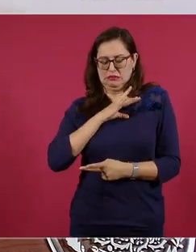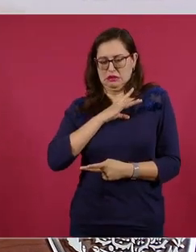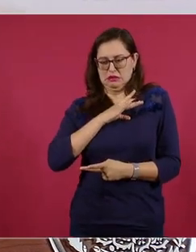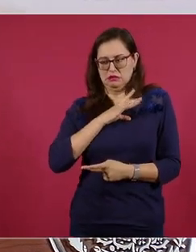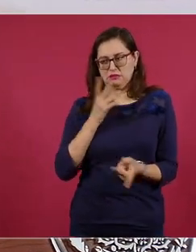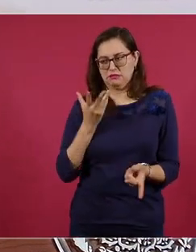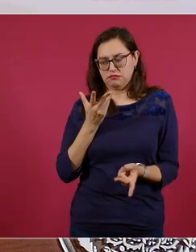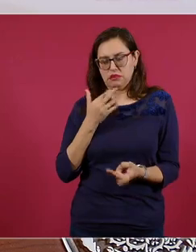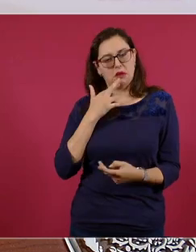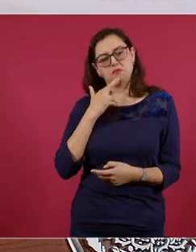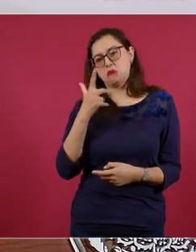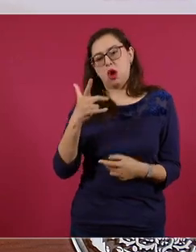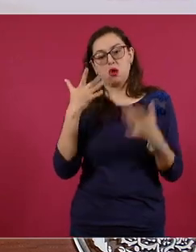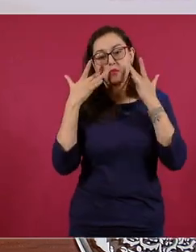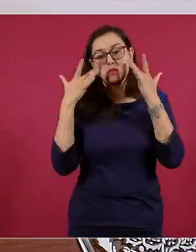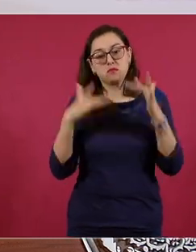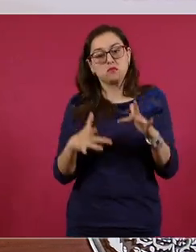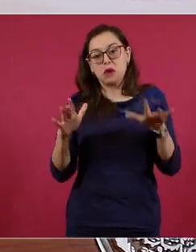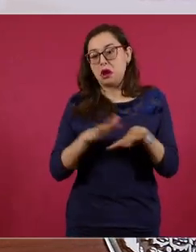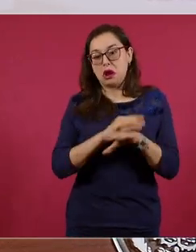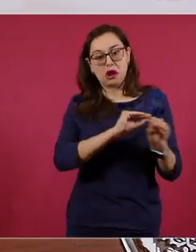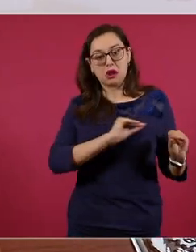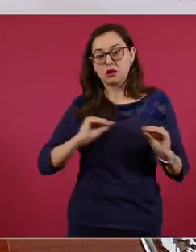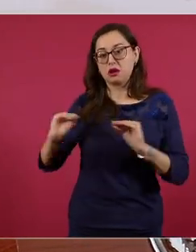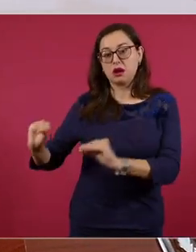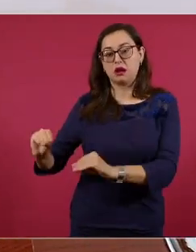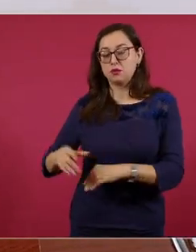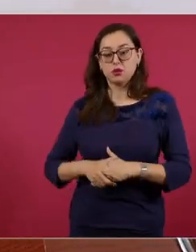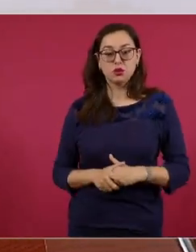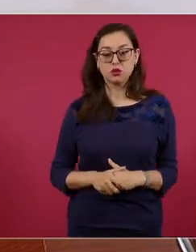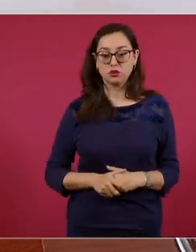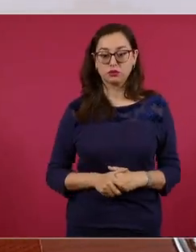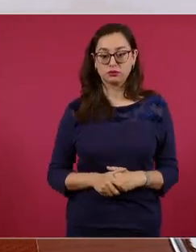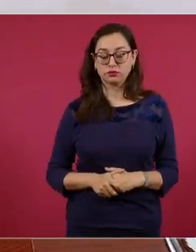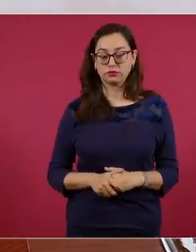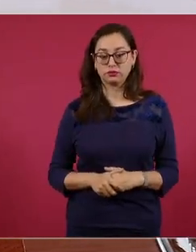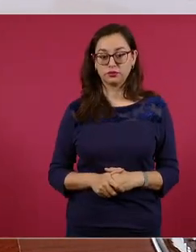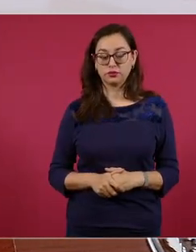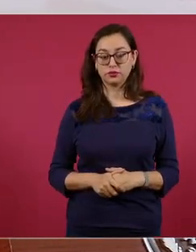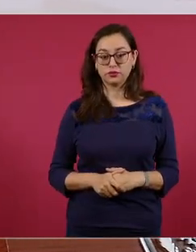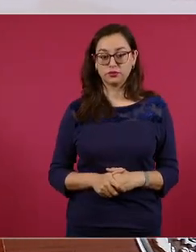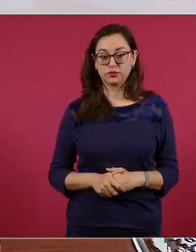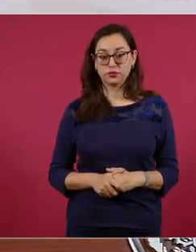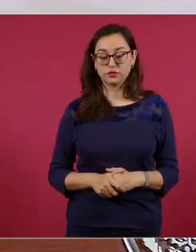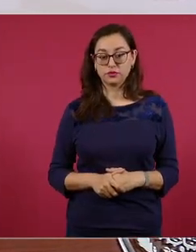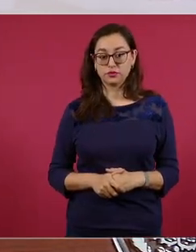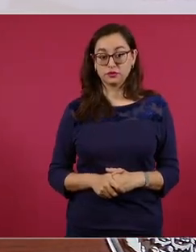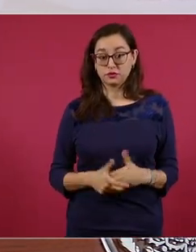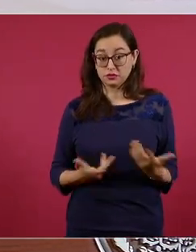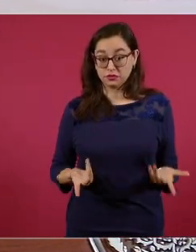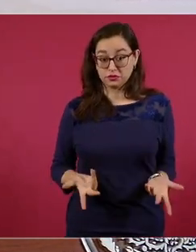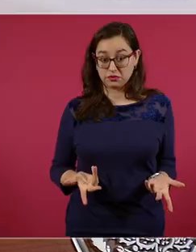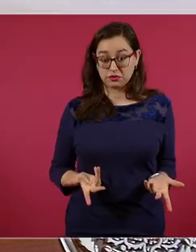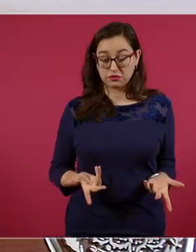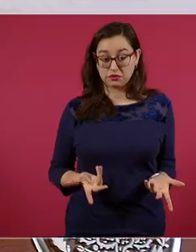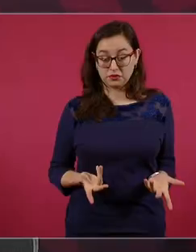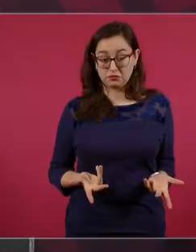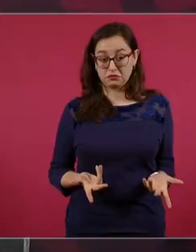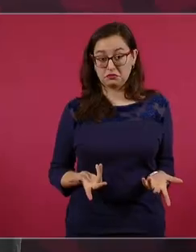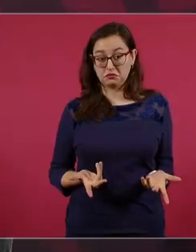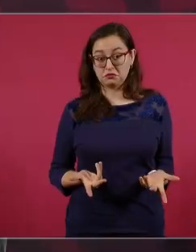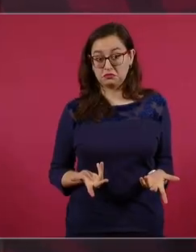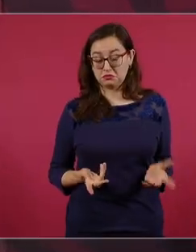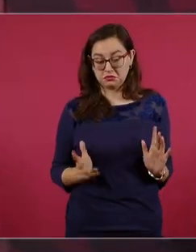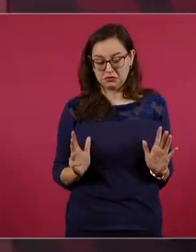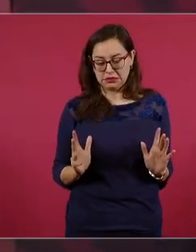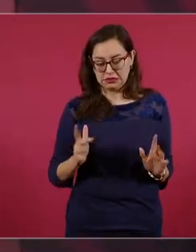Y si tiene también muchas convicciones, puede decir, no quiero trabajar